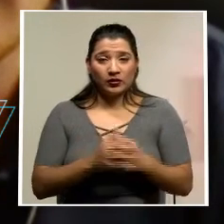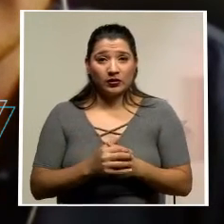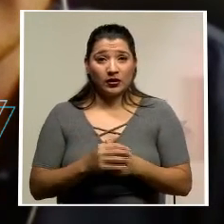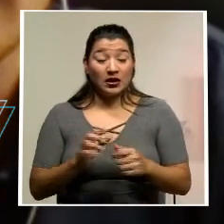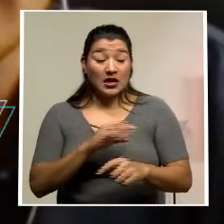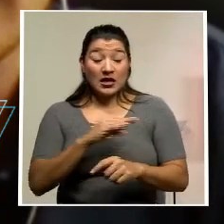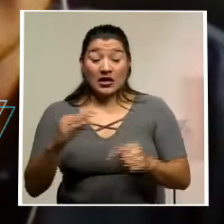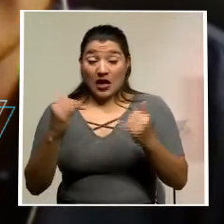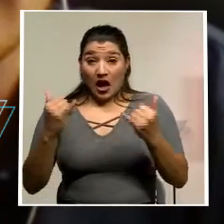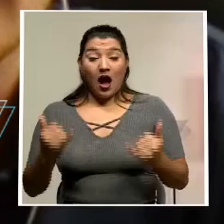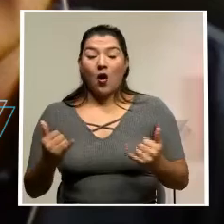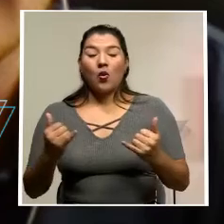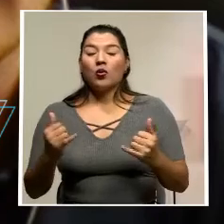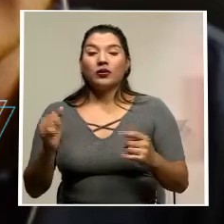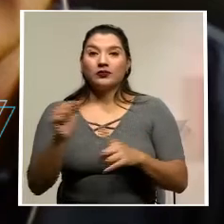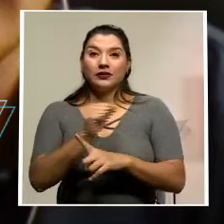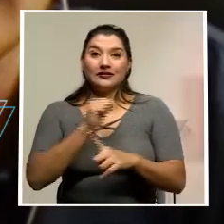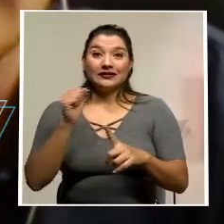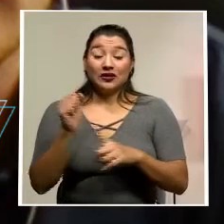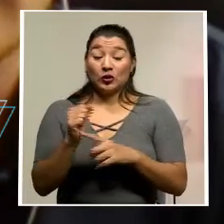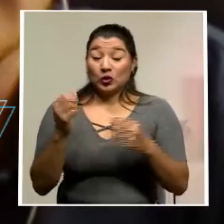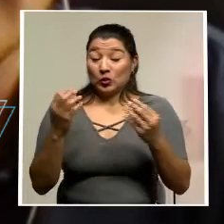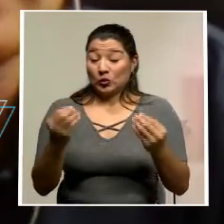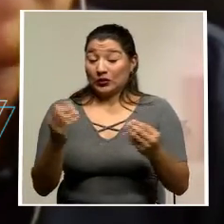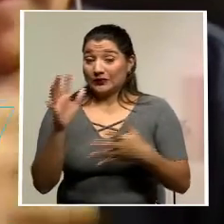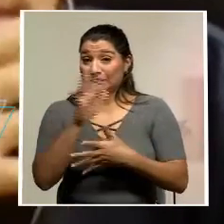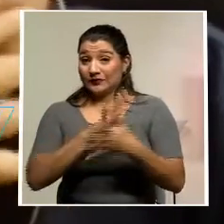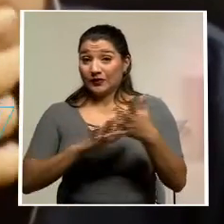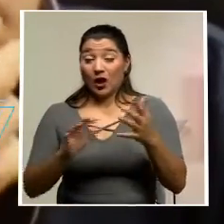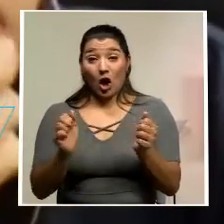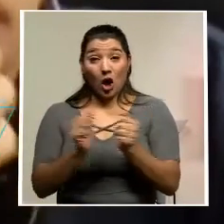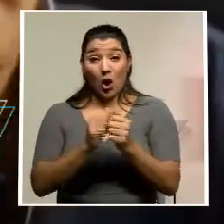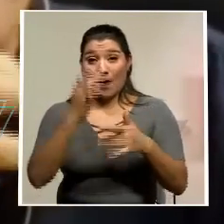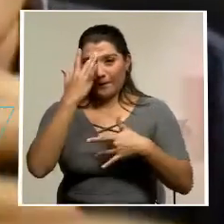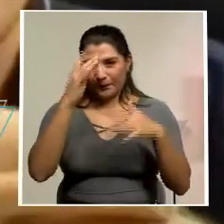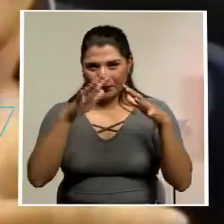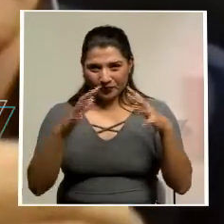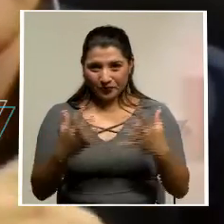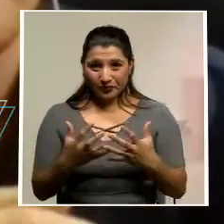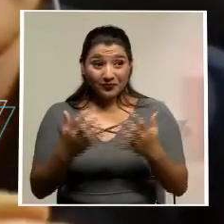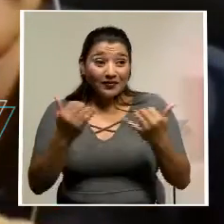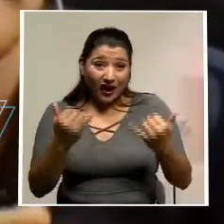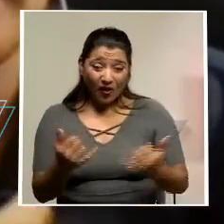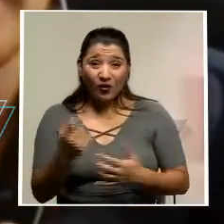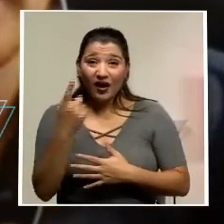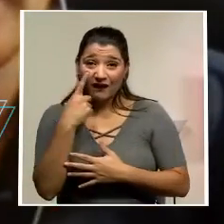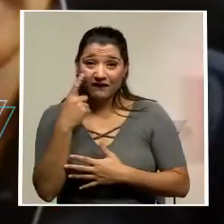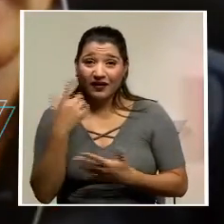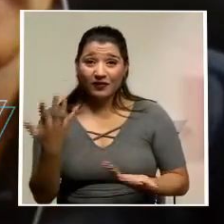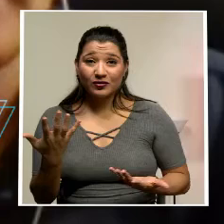tan conmocionado con la pandemia, vemos las consecuencias de